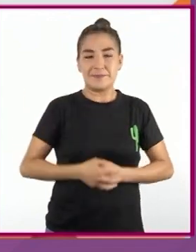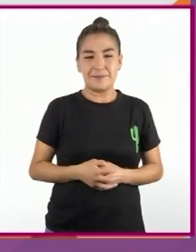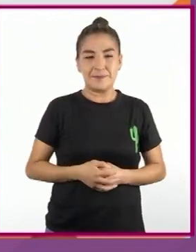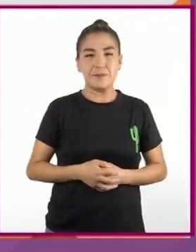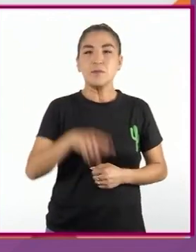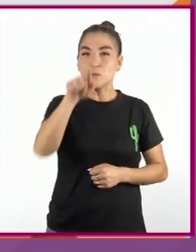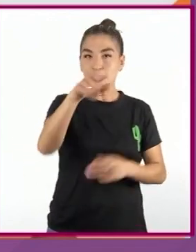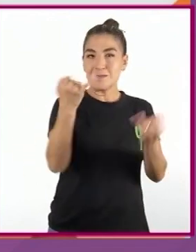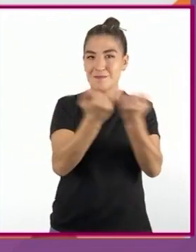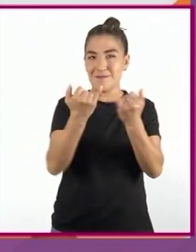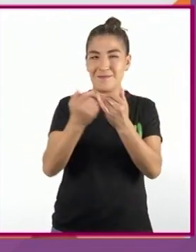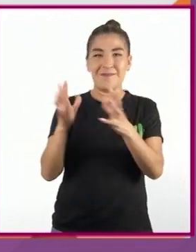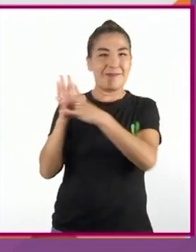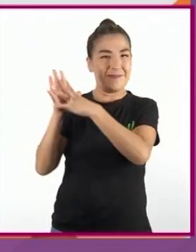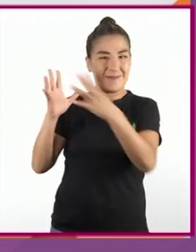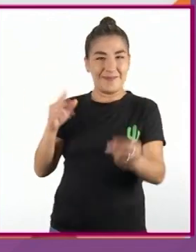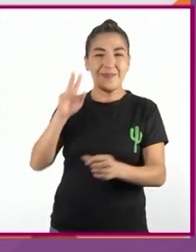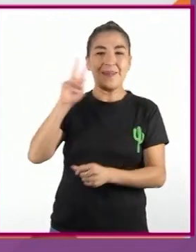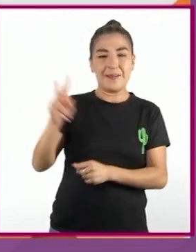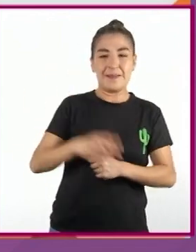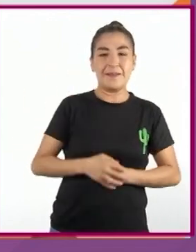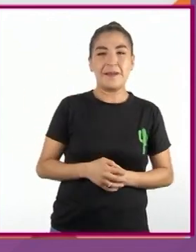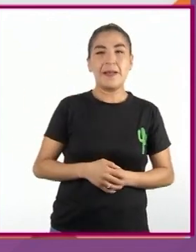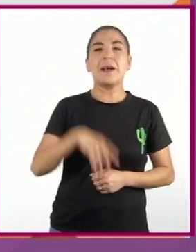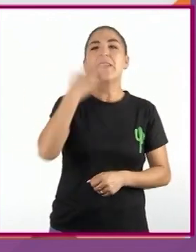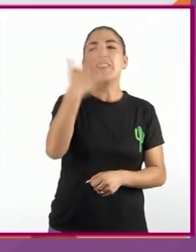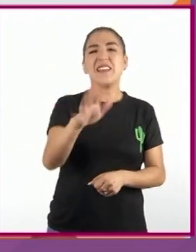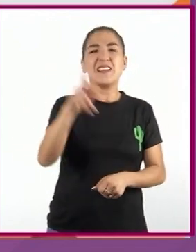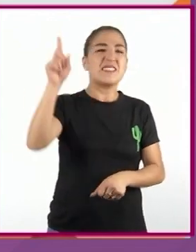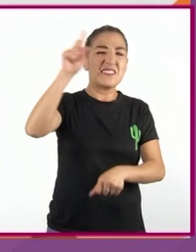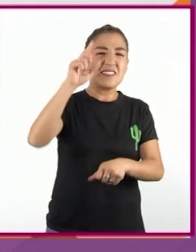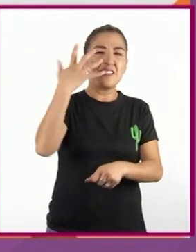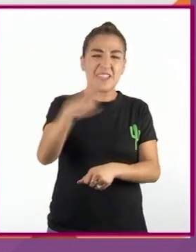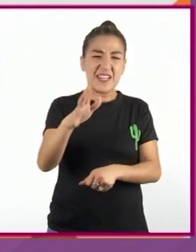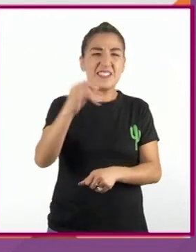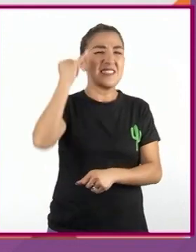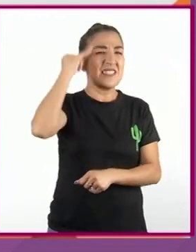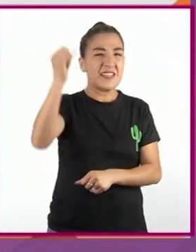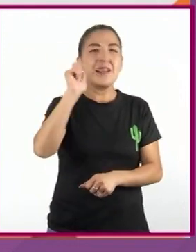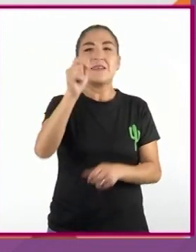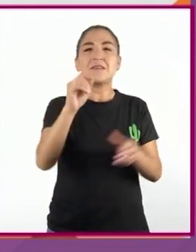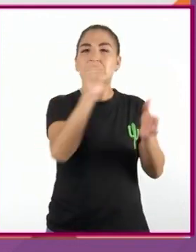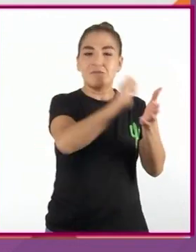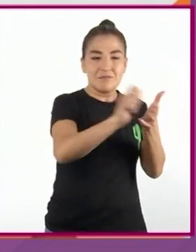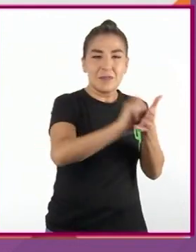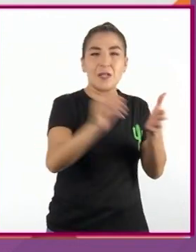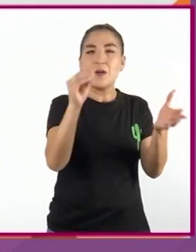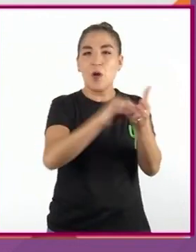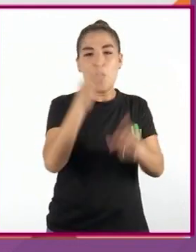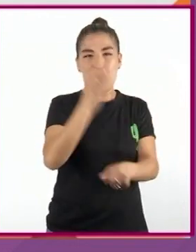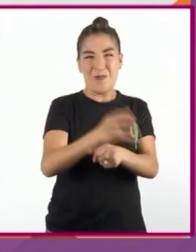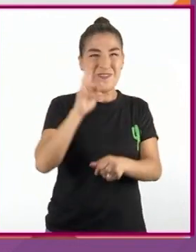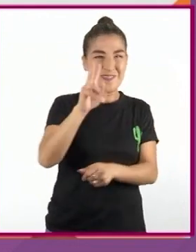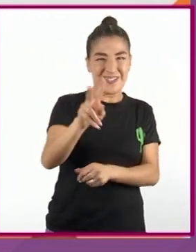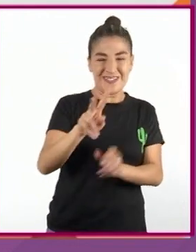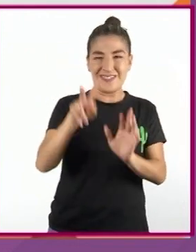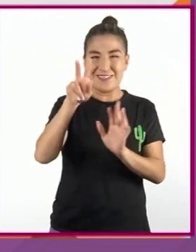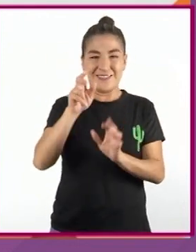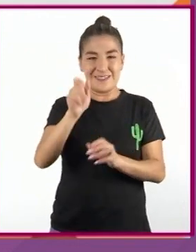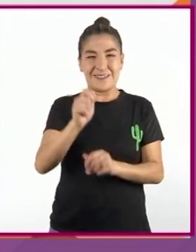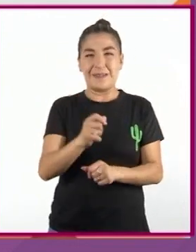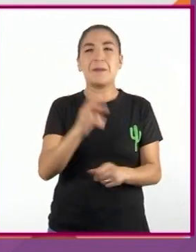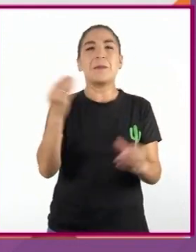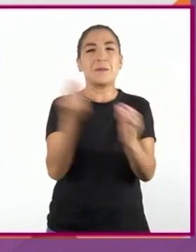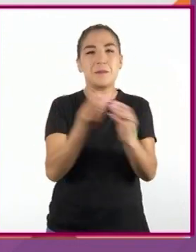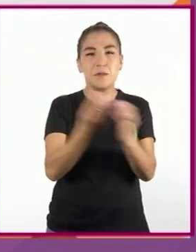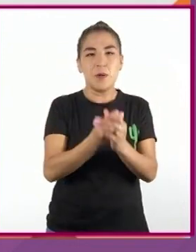generar un mapa mental con 10 ideas recabadas de las principales expuestas sobre Cantona. Recuerden que a partir de